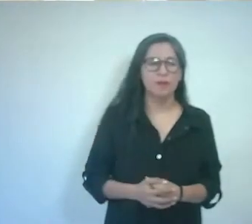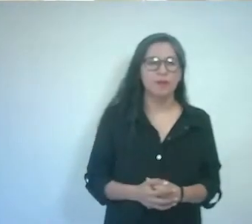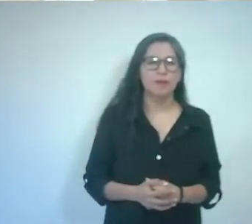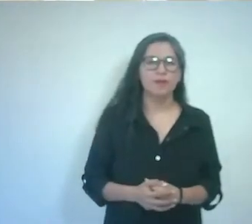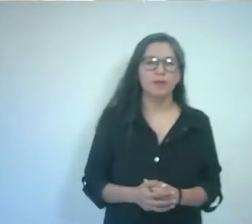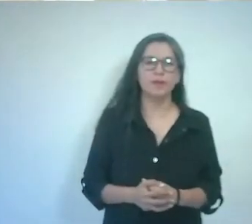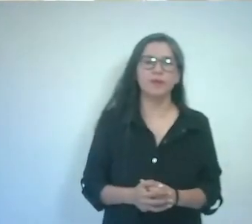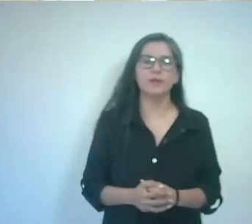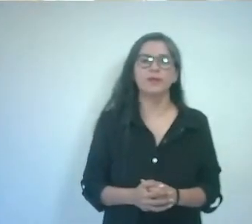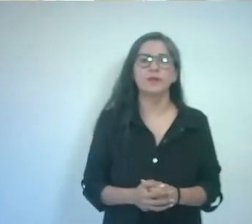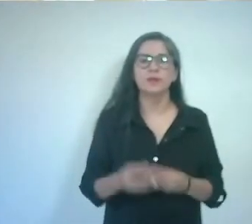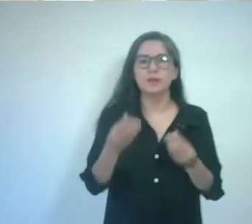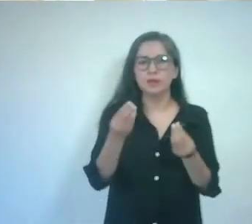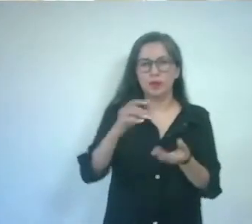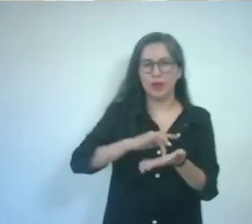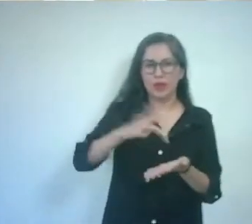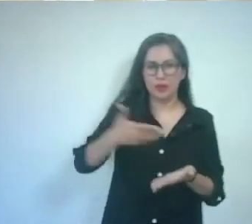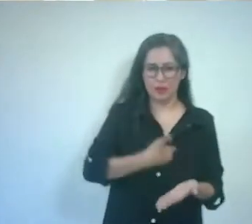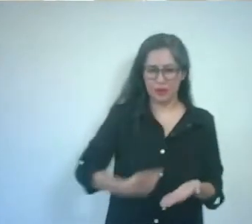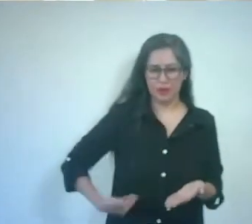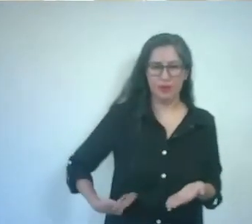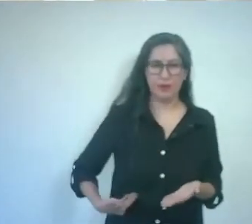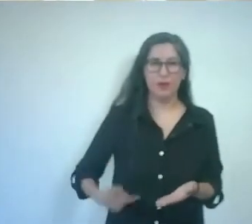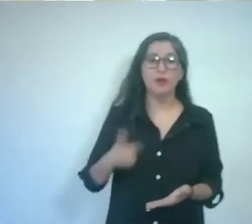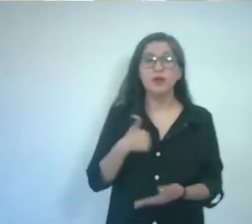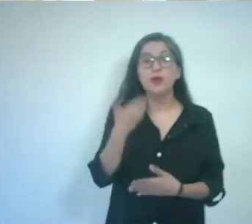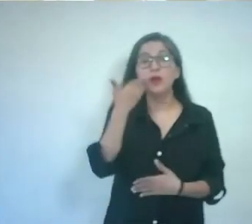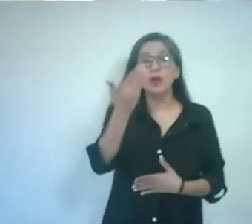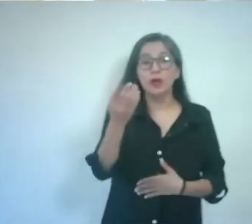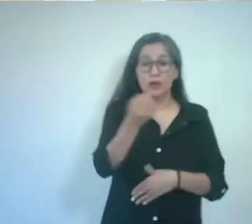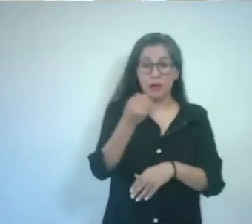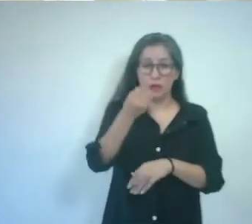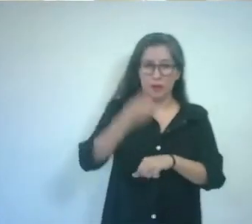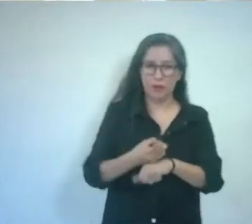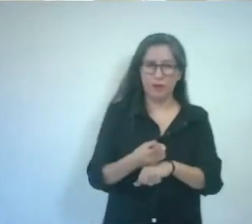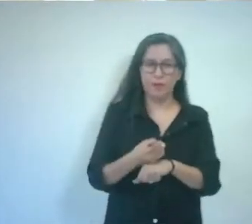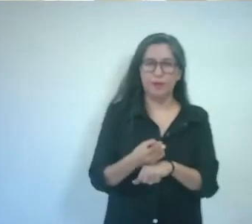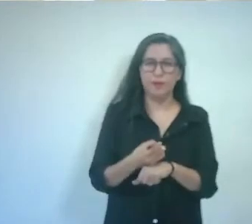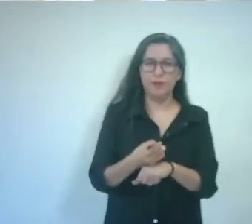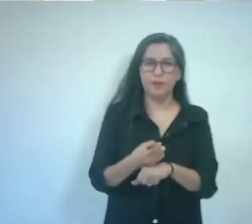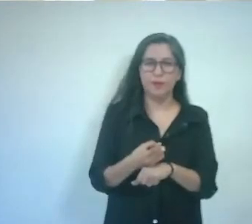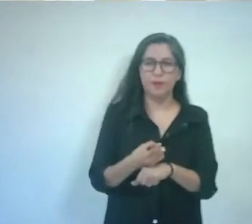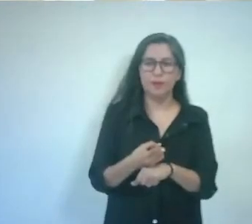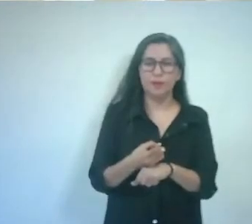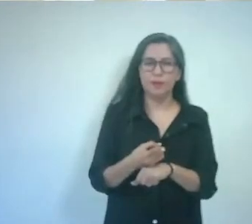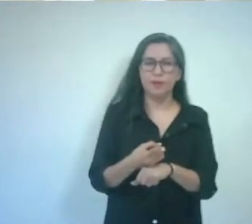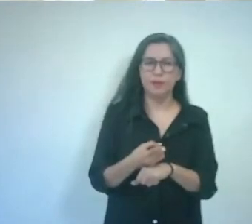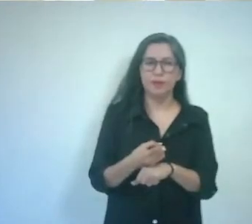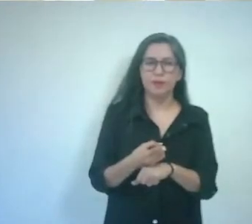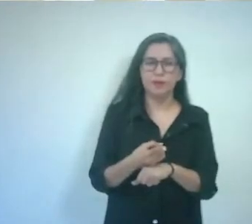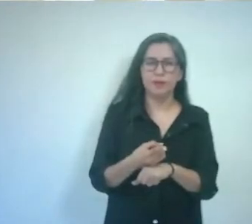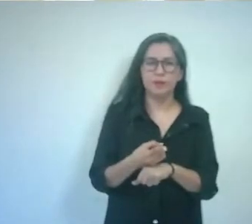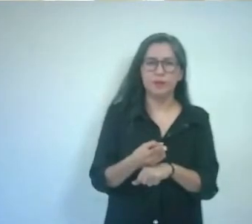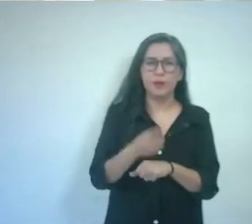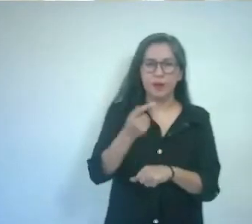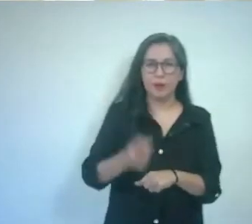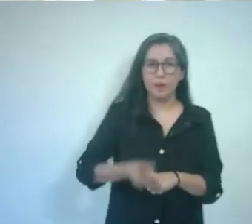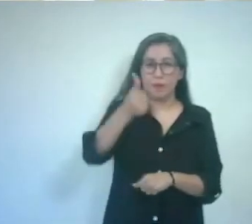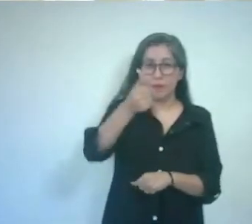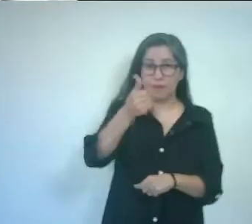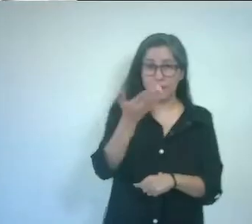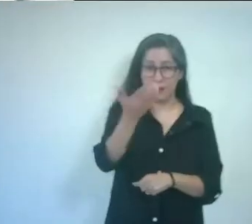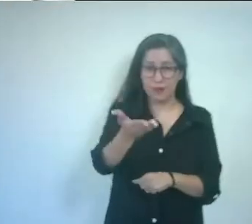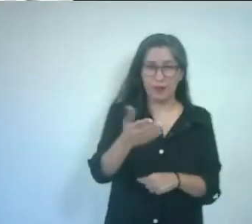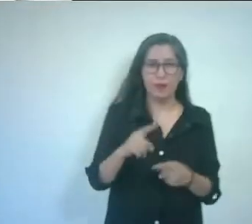Muchas gracias, presidenta. Quiero aprovechar esta oportunidad primero